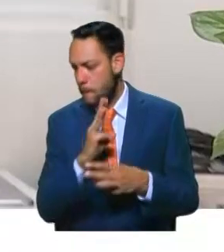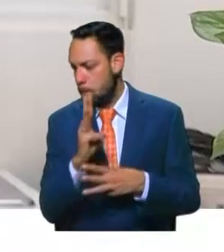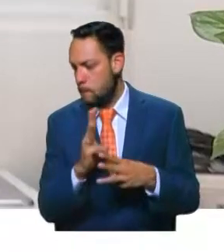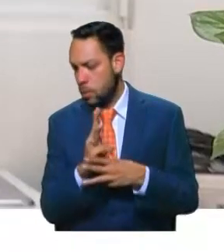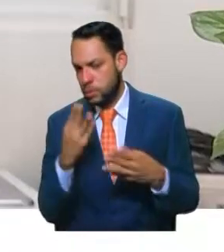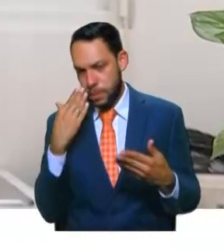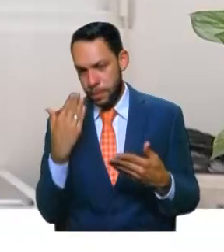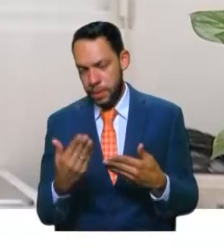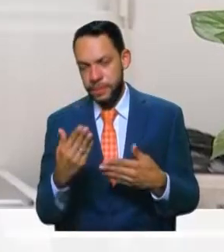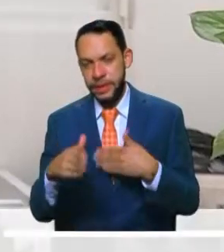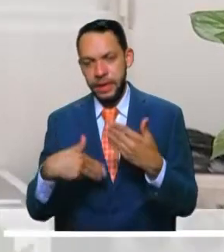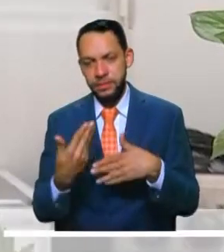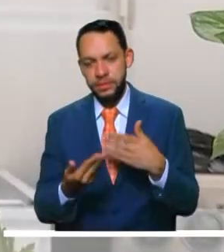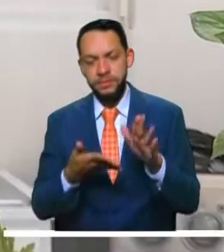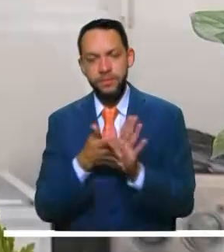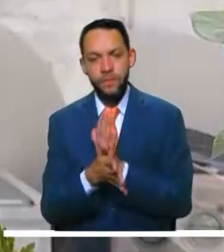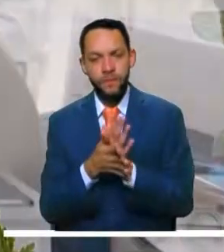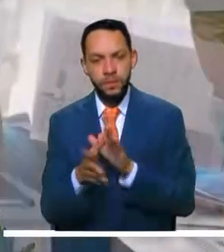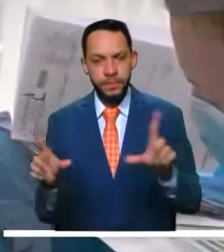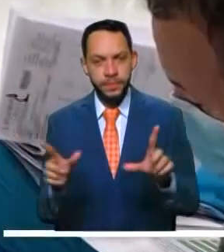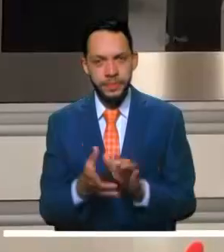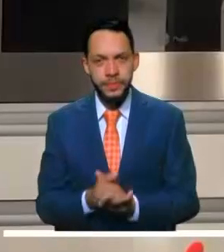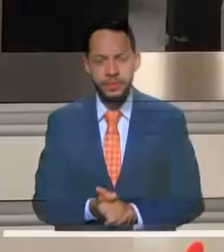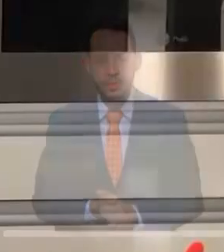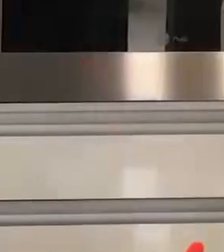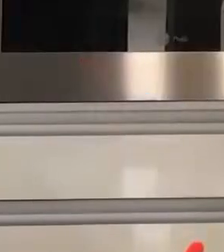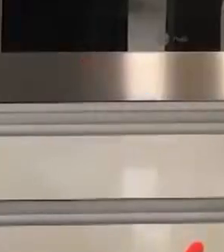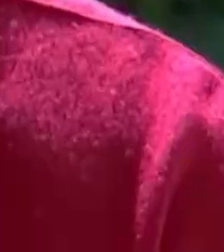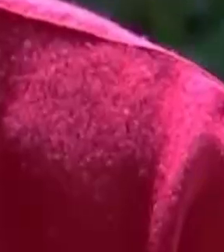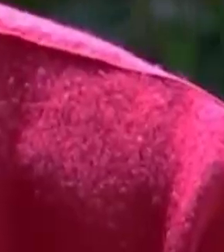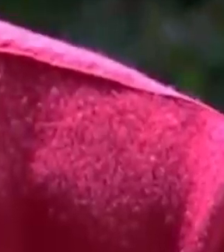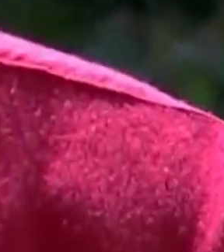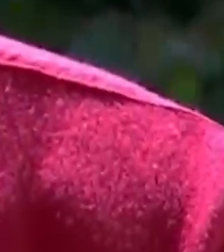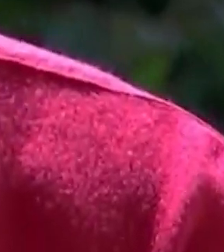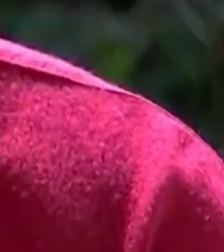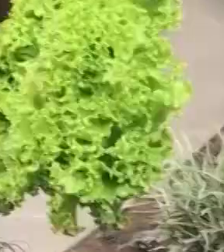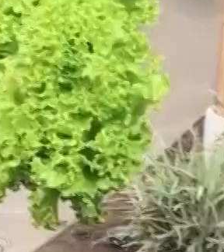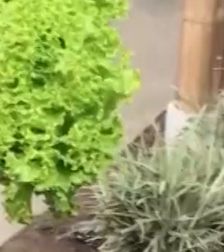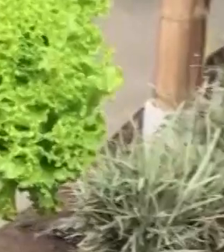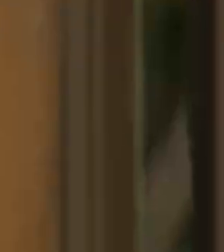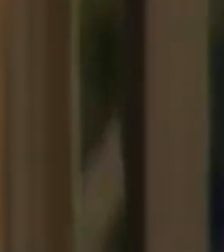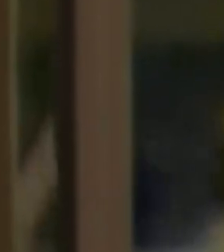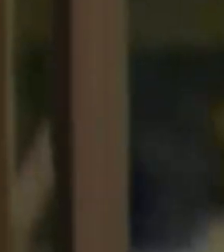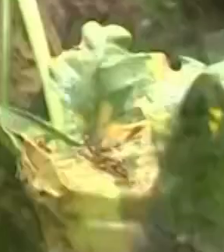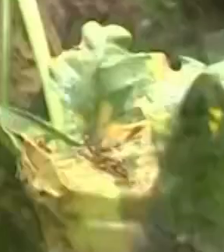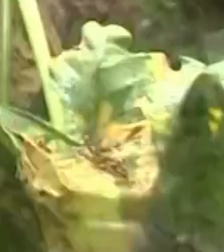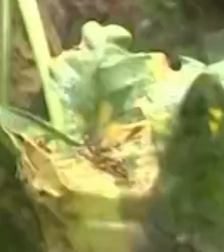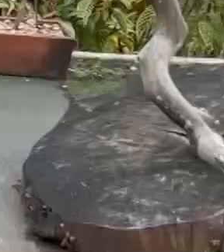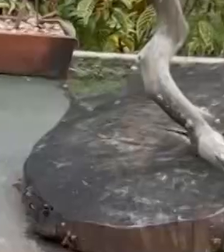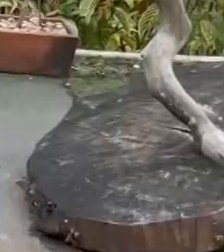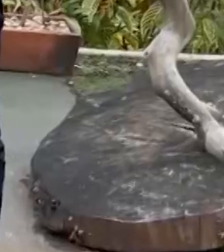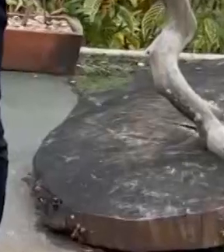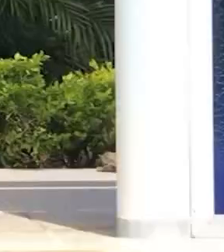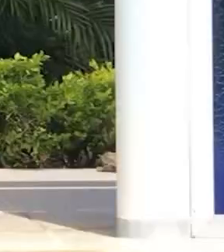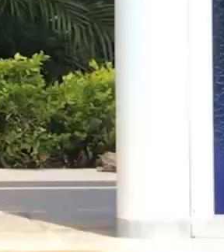rodea después de estas notas saludables? Corazón, corazón, corazón.